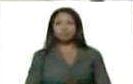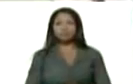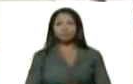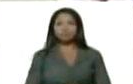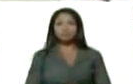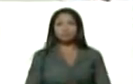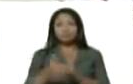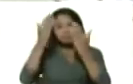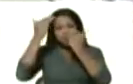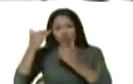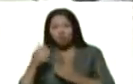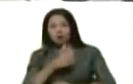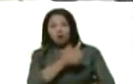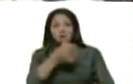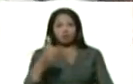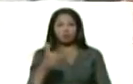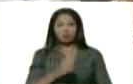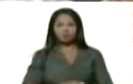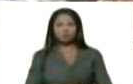Saludo.